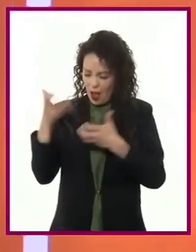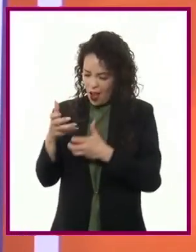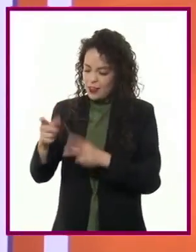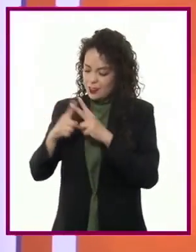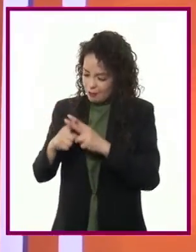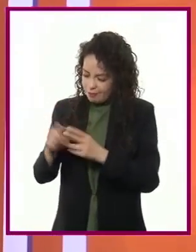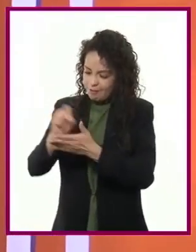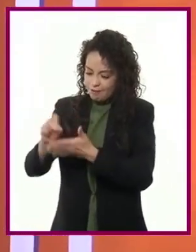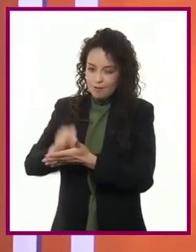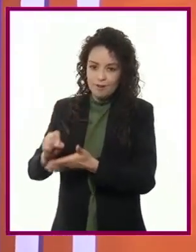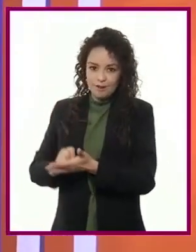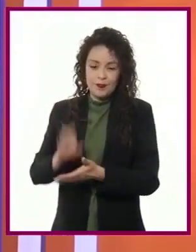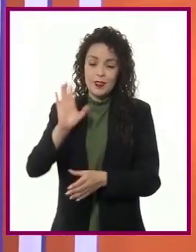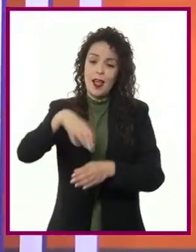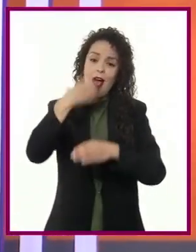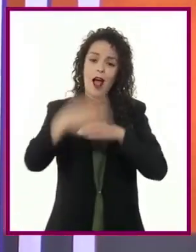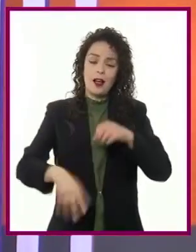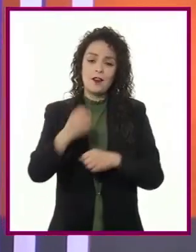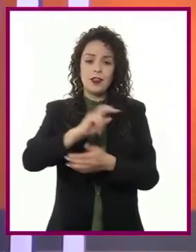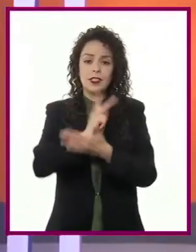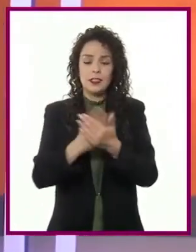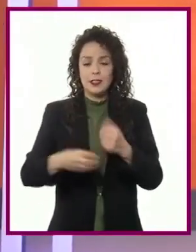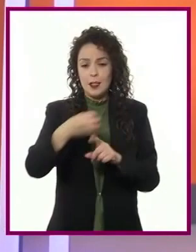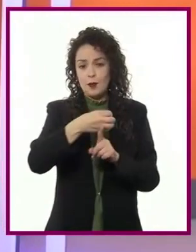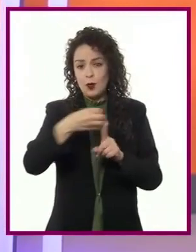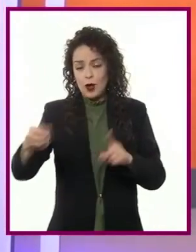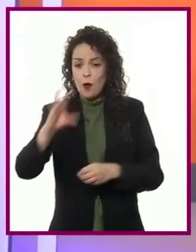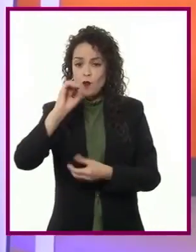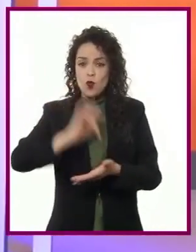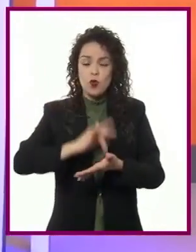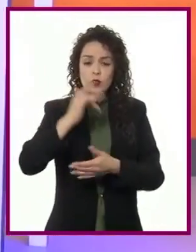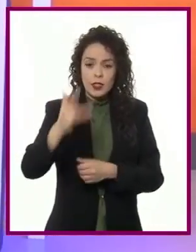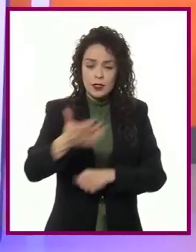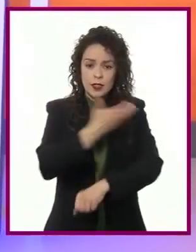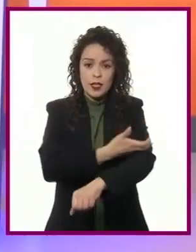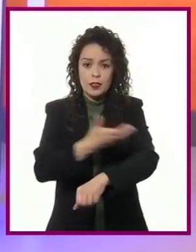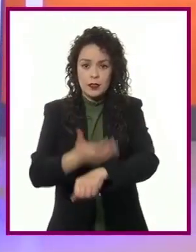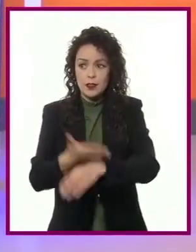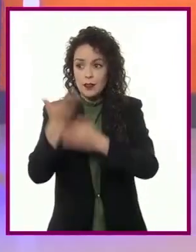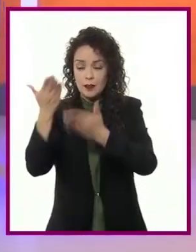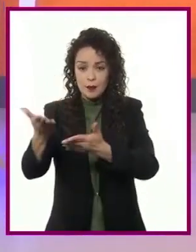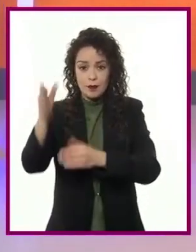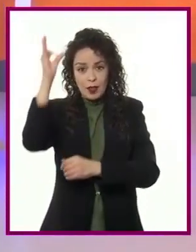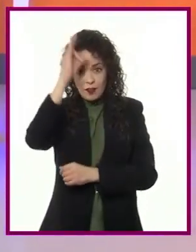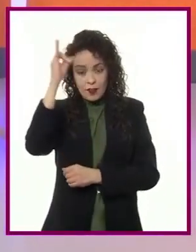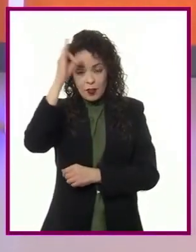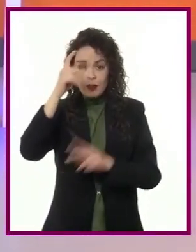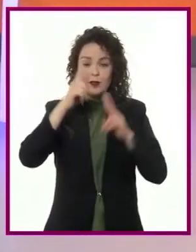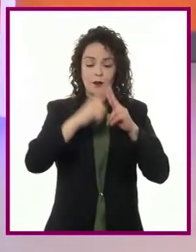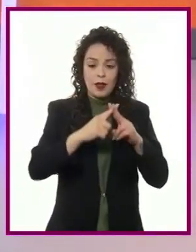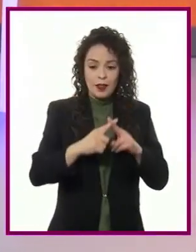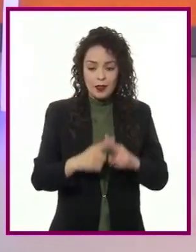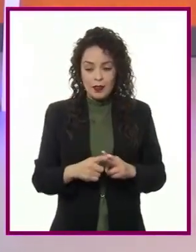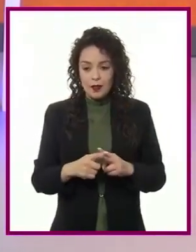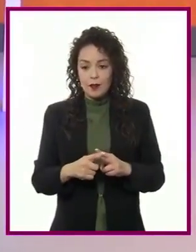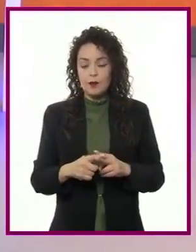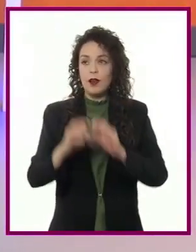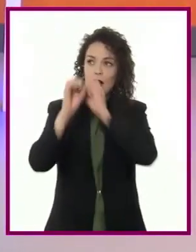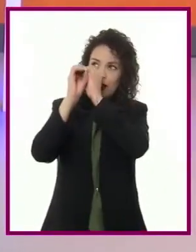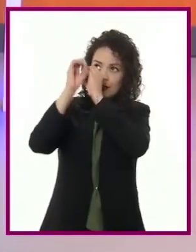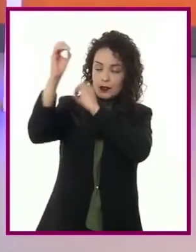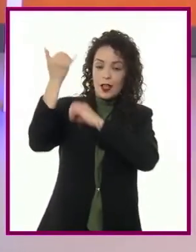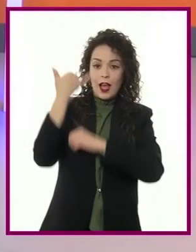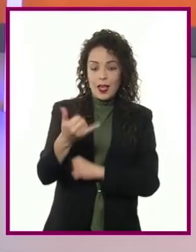Se ha llegado al final de la sesión. Agradecemos la compañía del filósofo, matemático, astrónomo